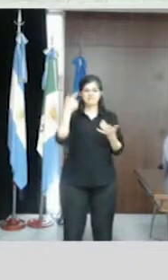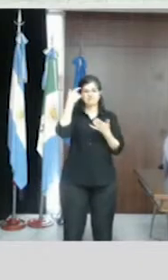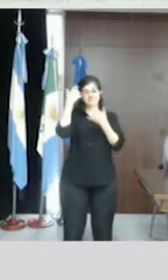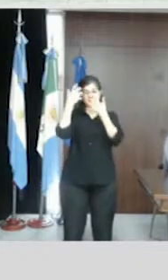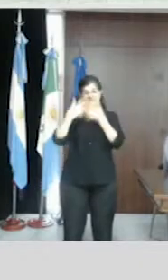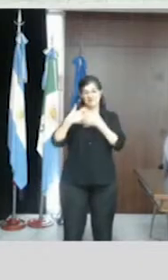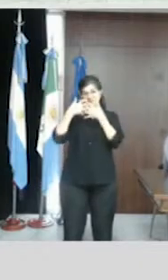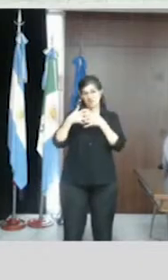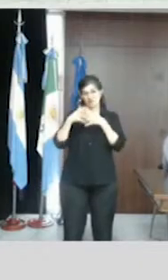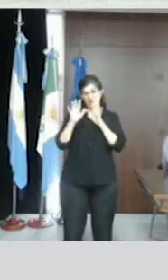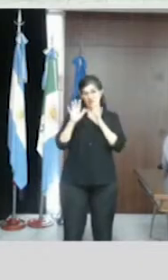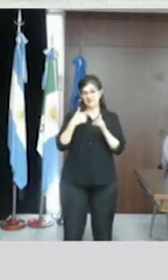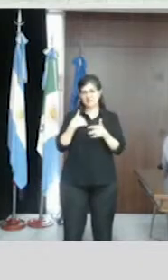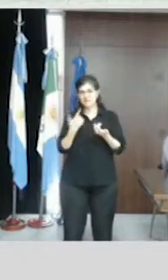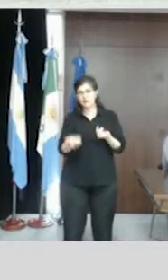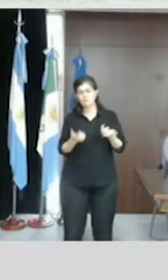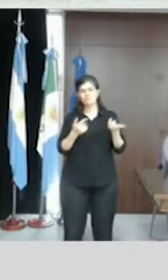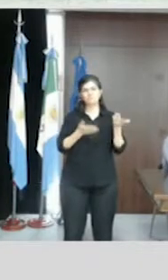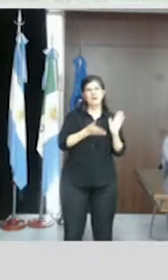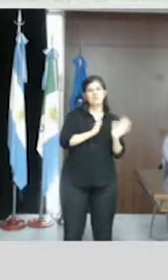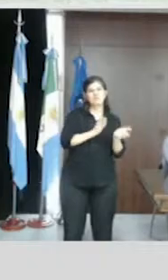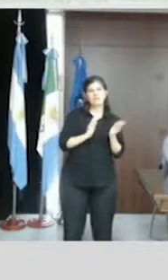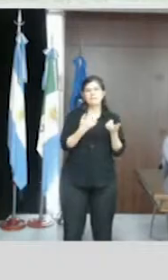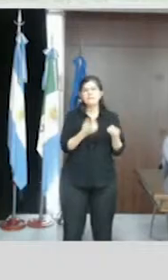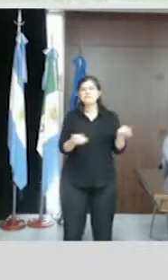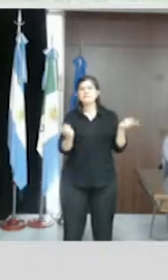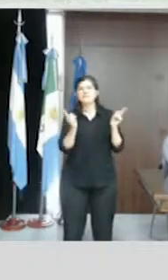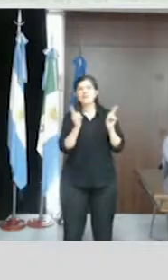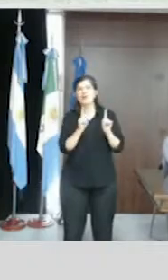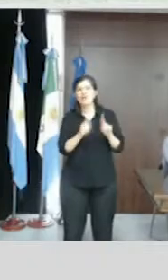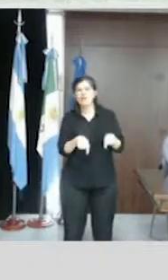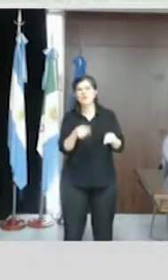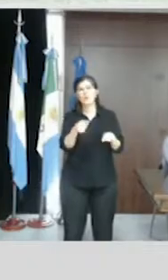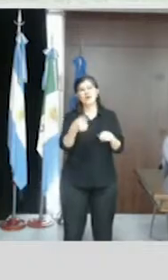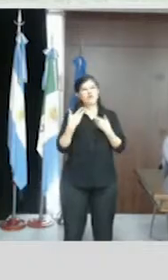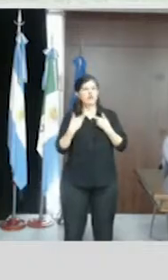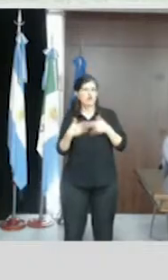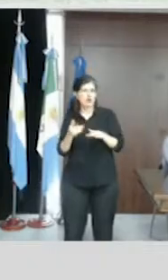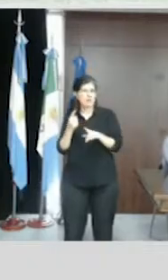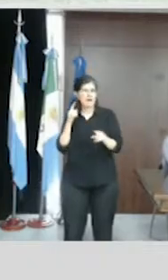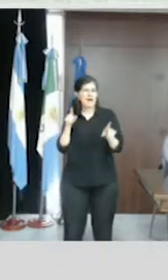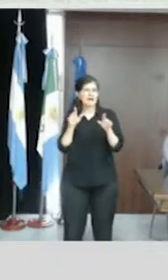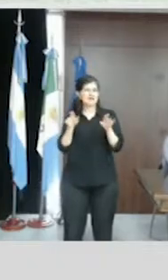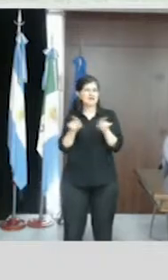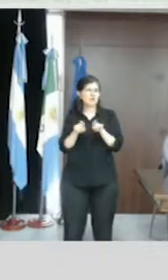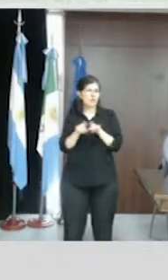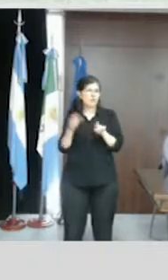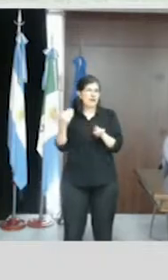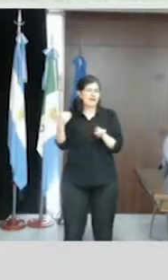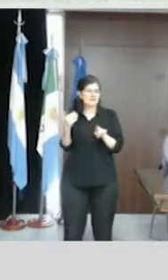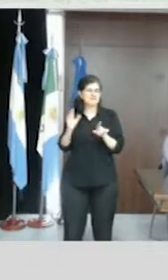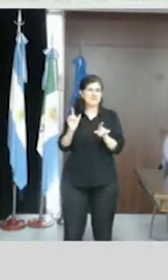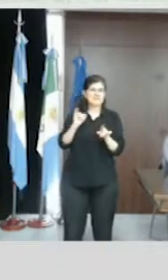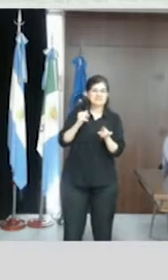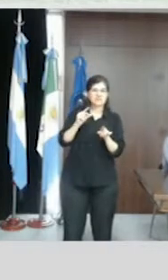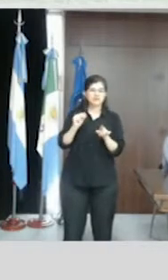pone un poco agudo con esto de analizar la palabra y este peso que tiene. Y por supuesto para mantener y